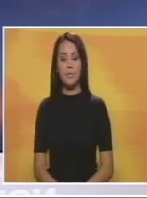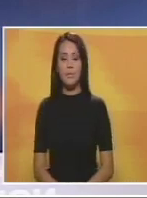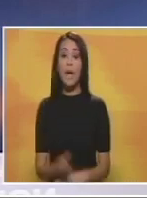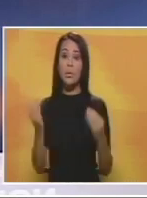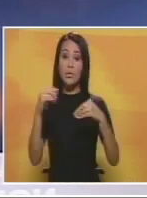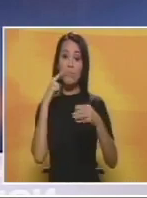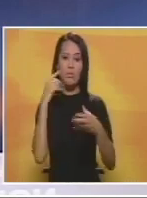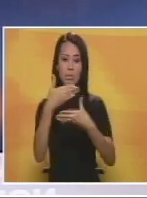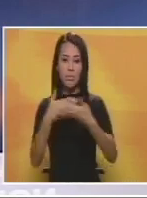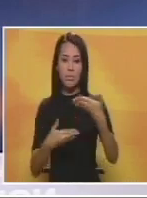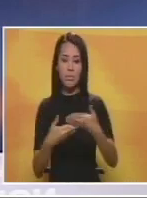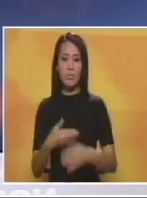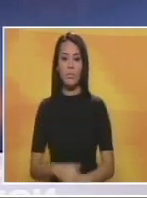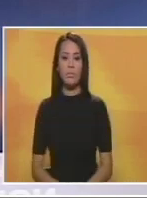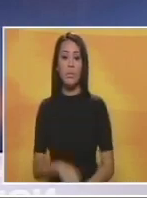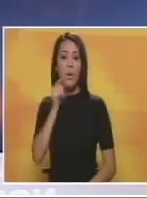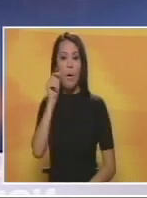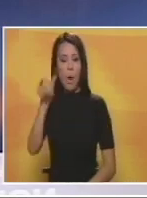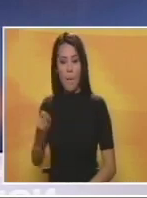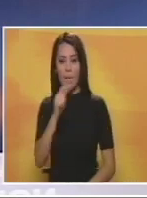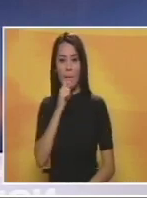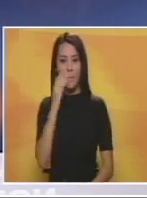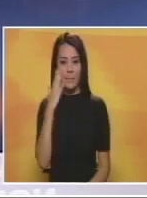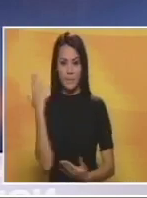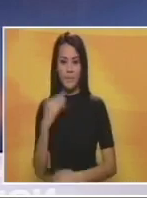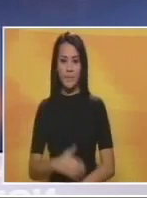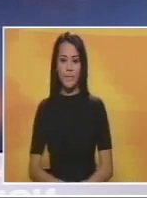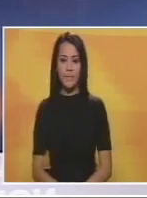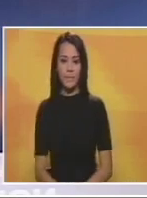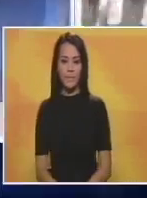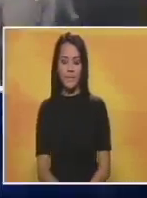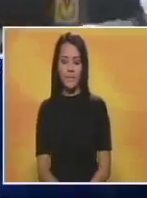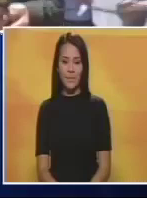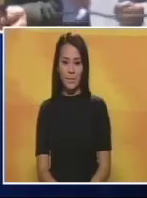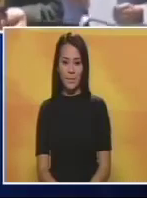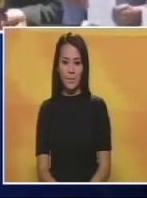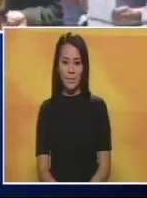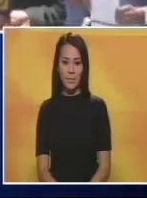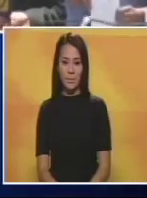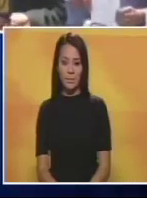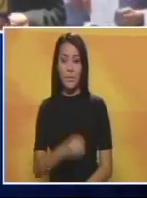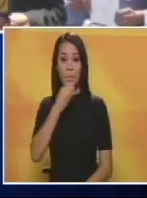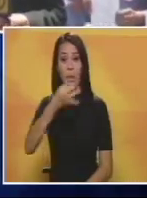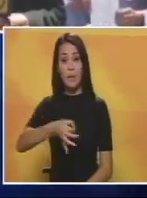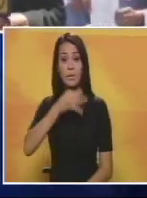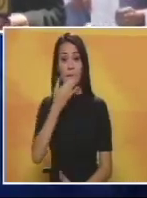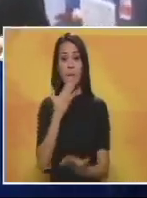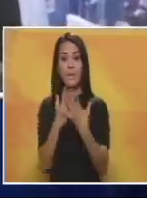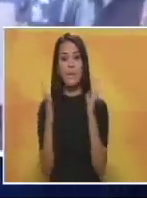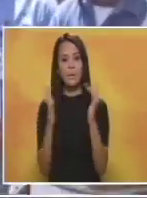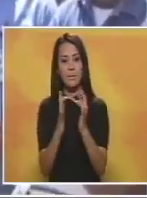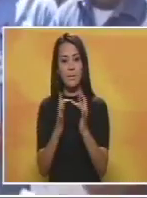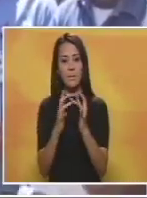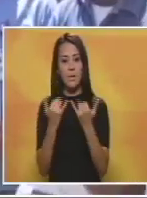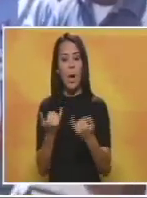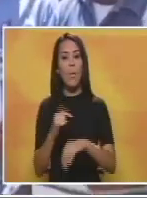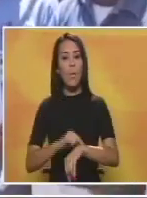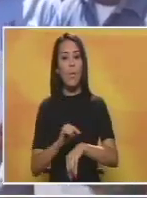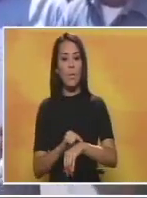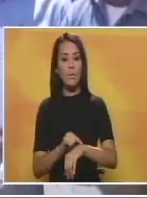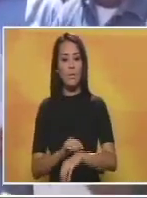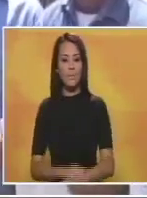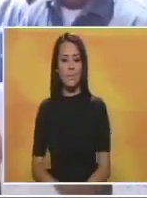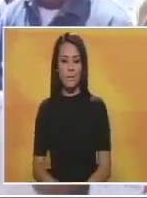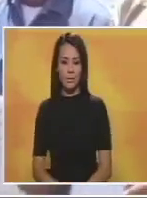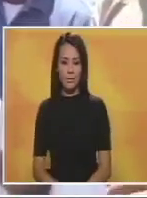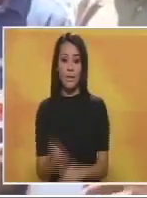contractuales. Nuestro compañero Henderson Pérez nos tiene los detalles. Buenas tardes, gracias por el contacto. A esta hora nos encontramos